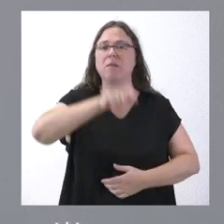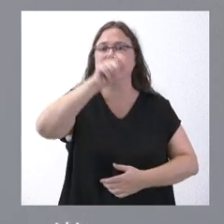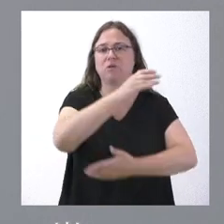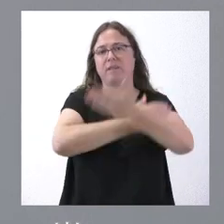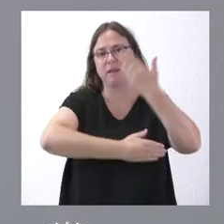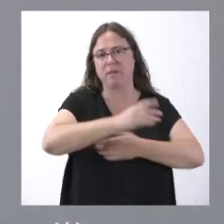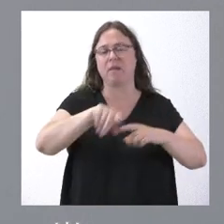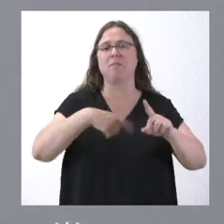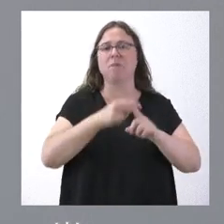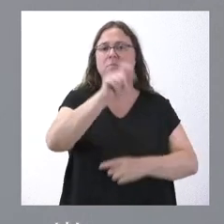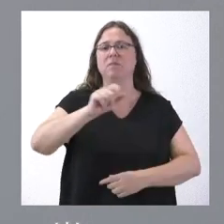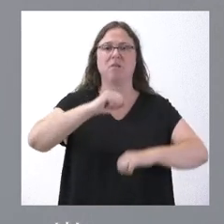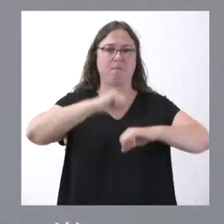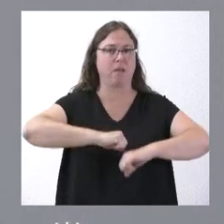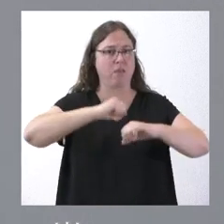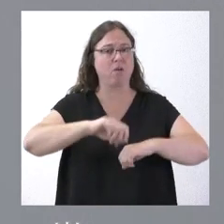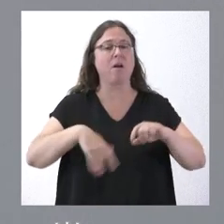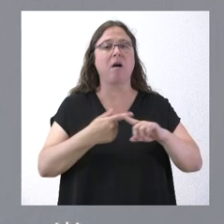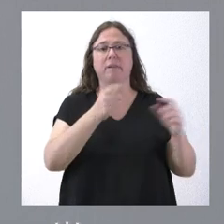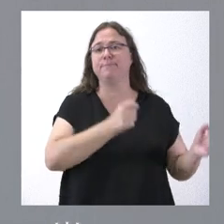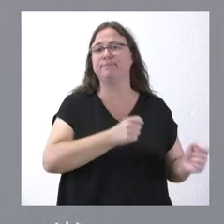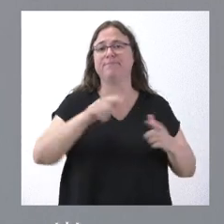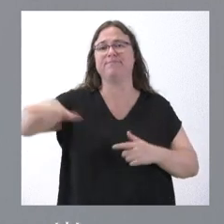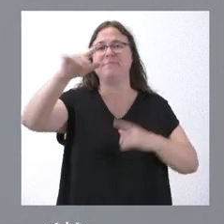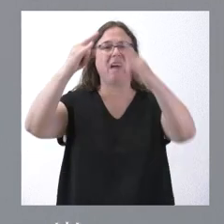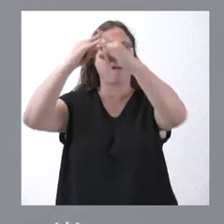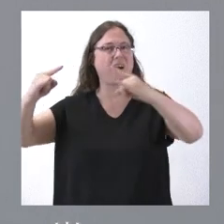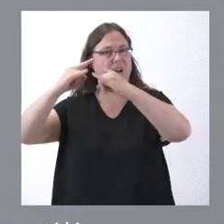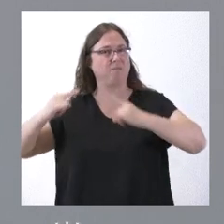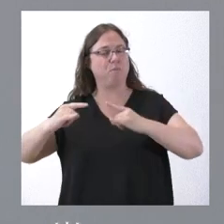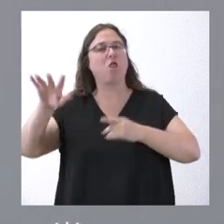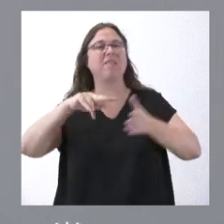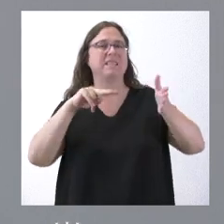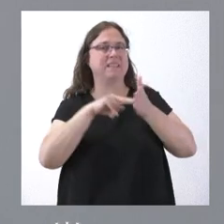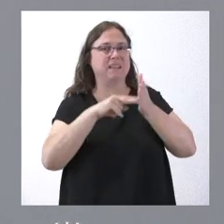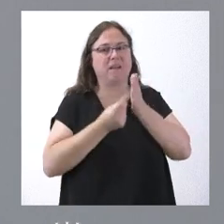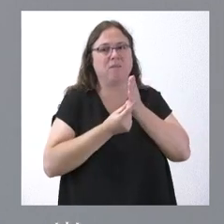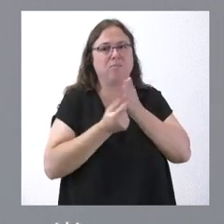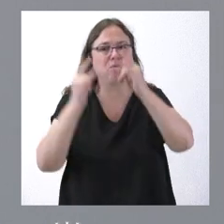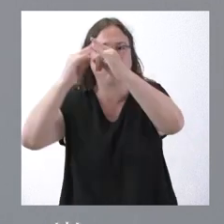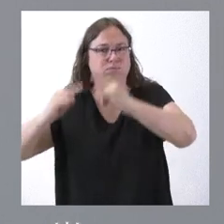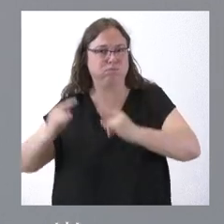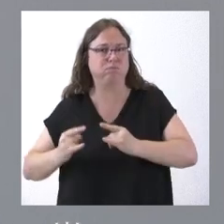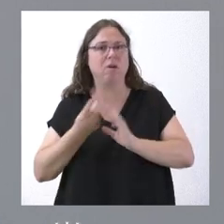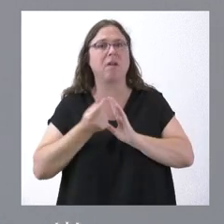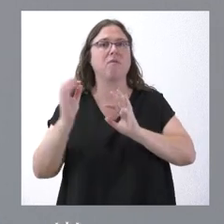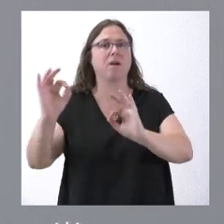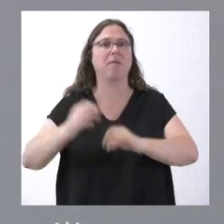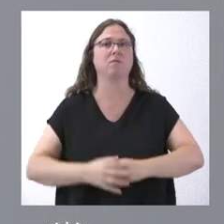discapacidad, que en la actualidad se encuentran desplazadas en campos de refugiados en Siria. La